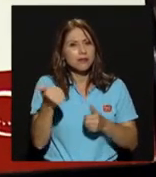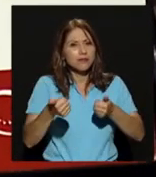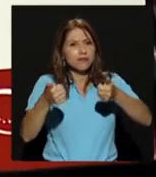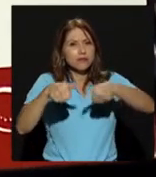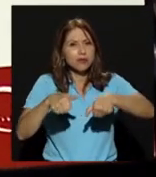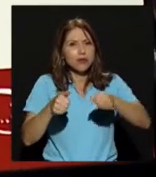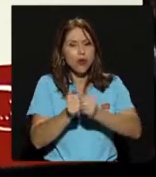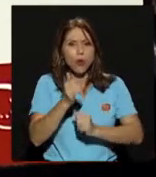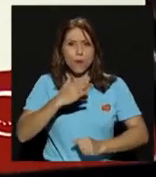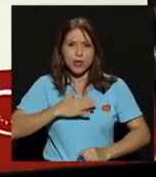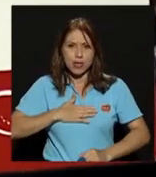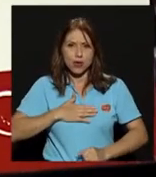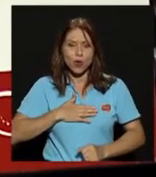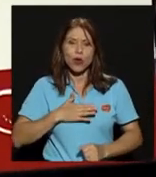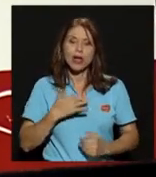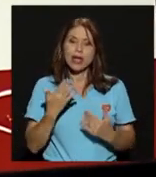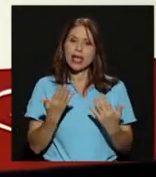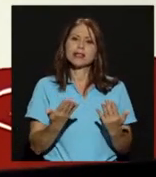conmigo